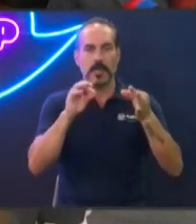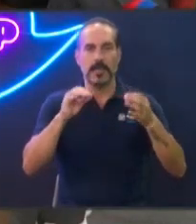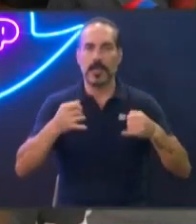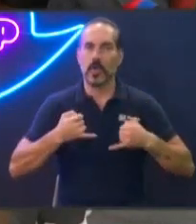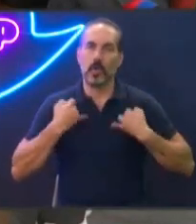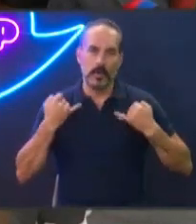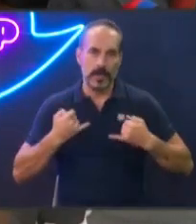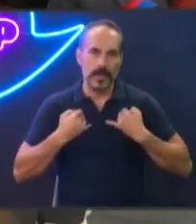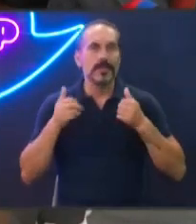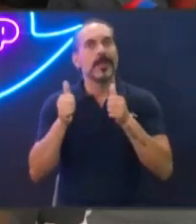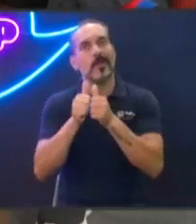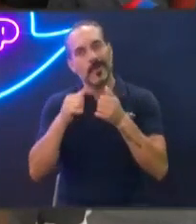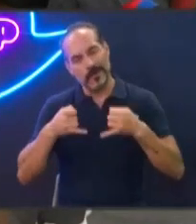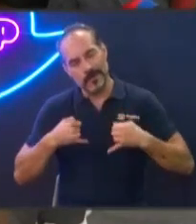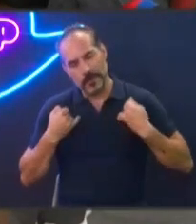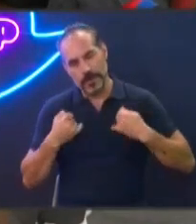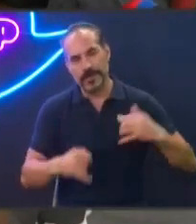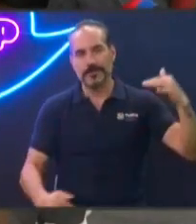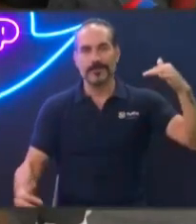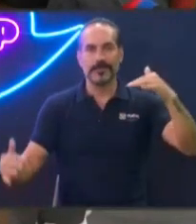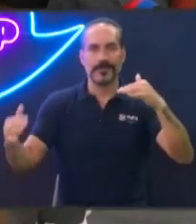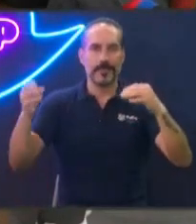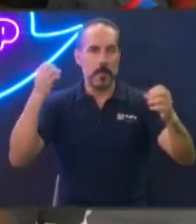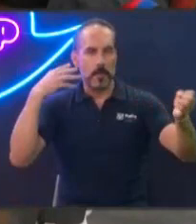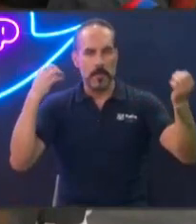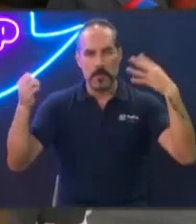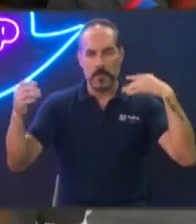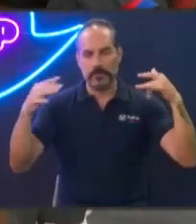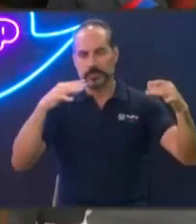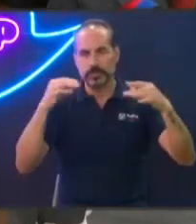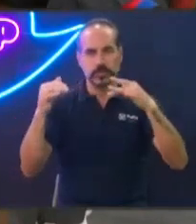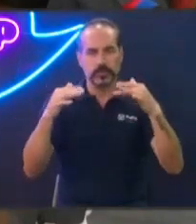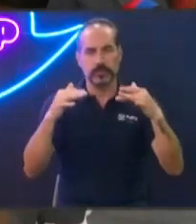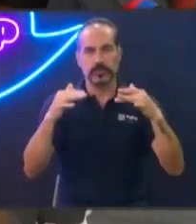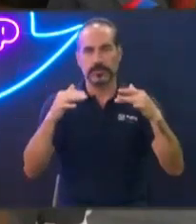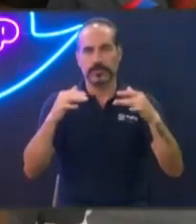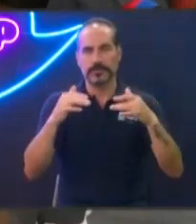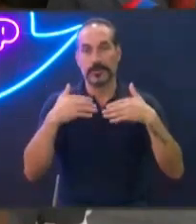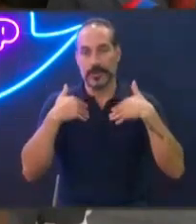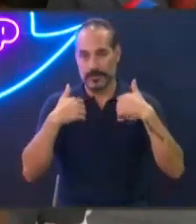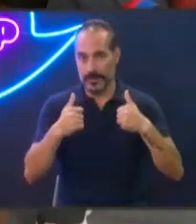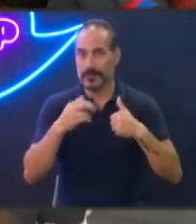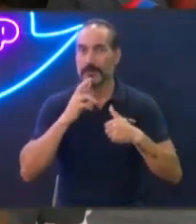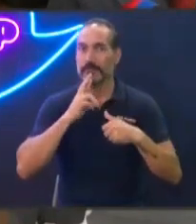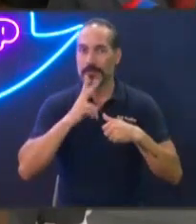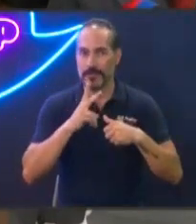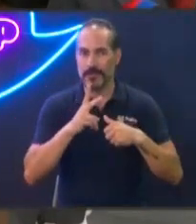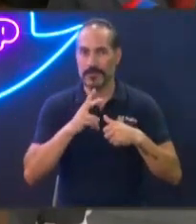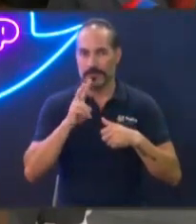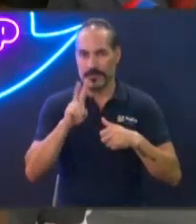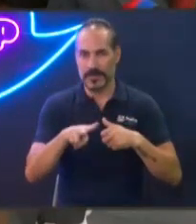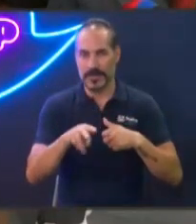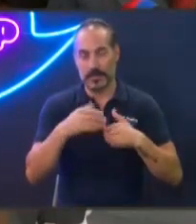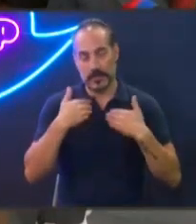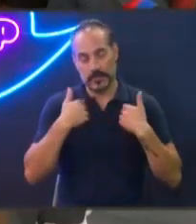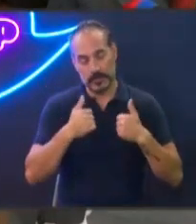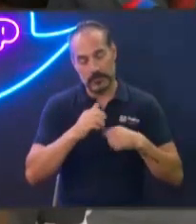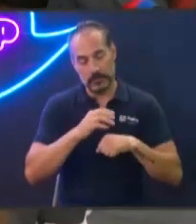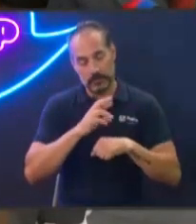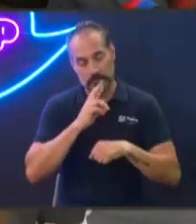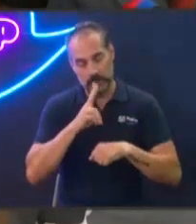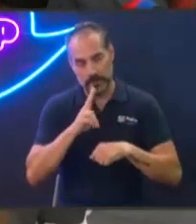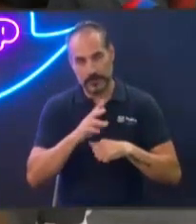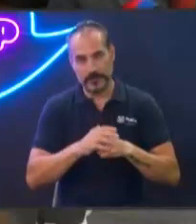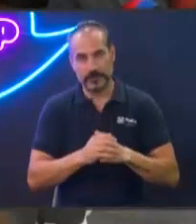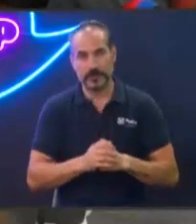tiene que haber supervisión de qué van a dar cómo lo van a dar Qué temas y demás pero que puede ser un Nicho de oportunidad para que se abra más